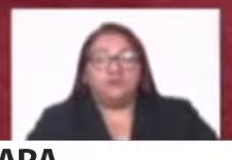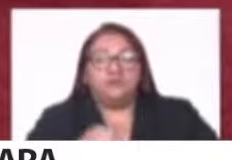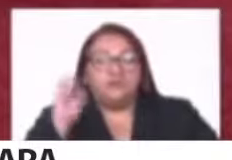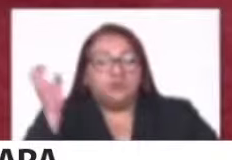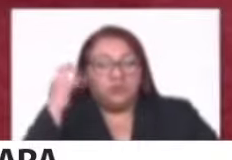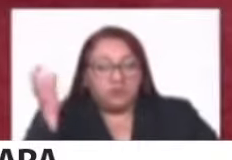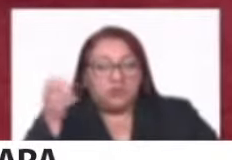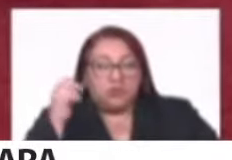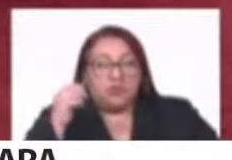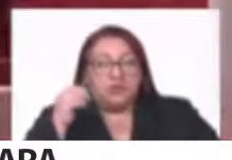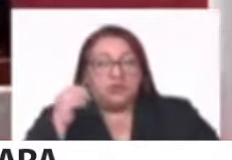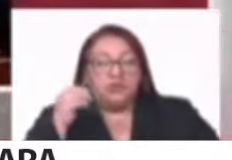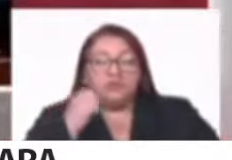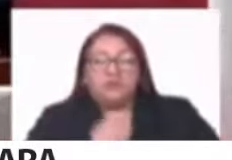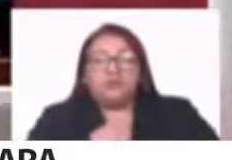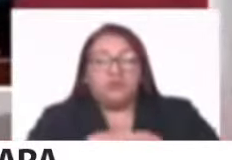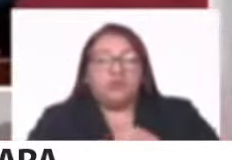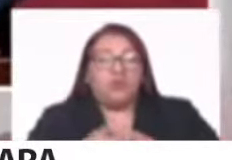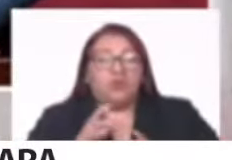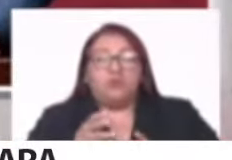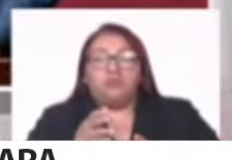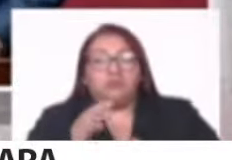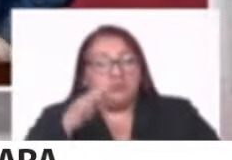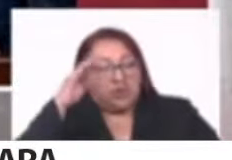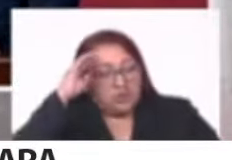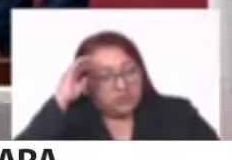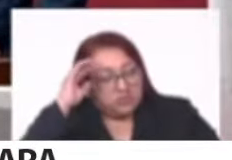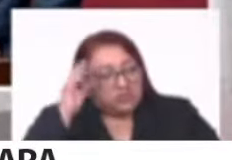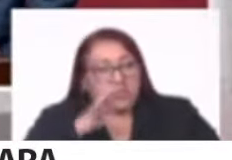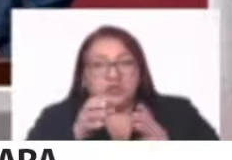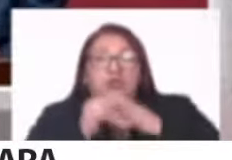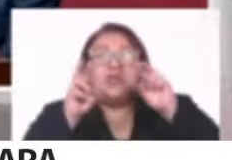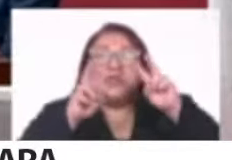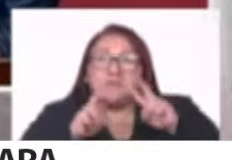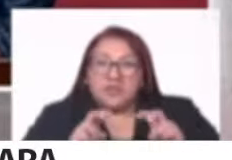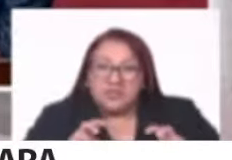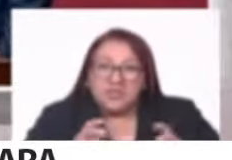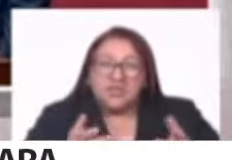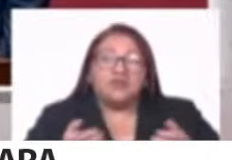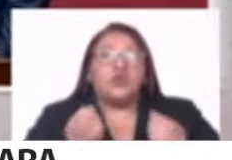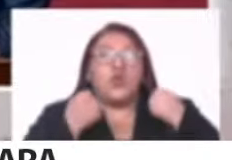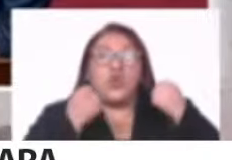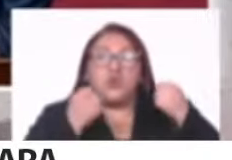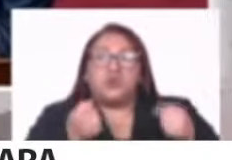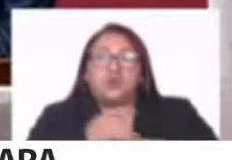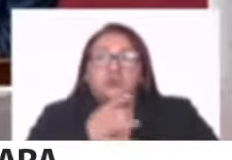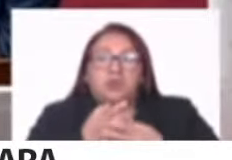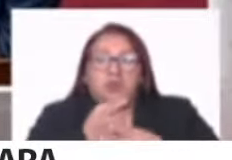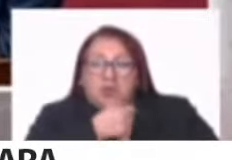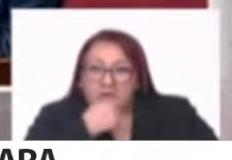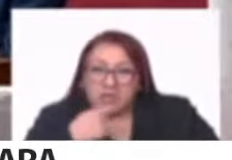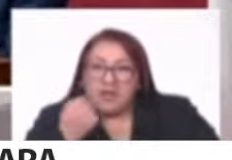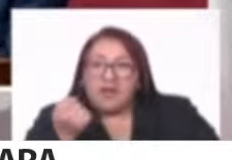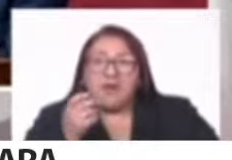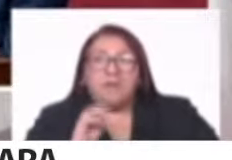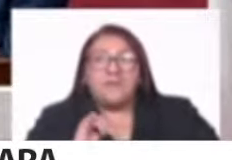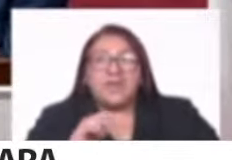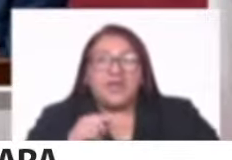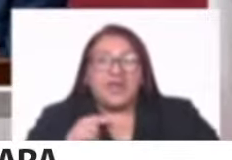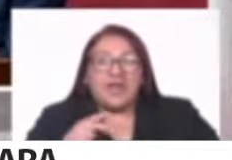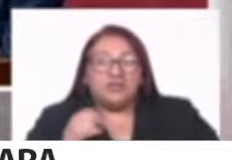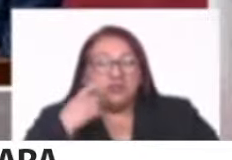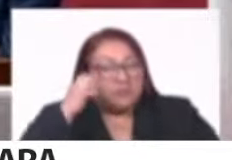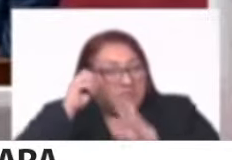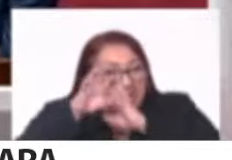el funcionamiento de comisarías, operaciones policiales, investigación del delito, combate al narcotráfico, la migración ilegal,